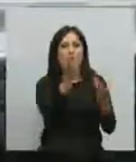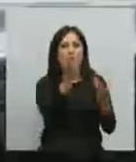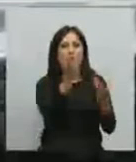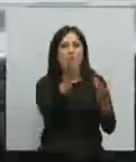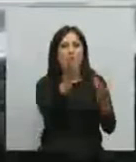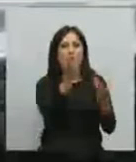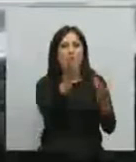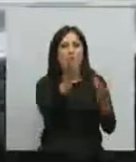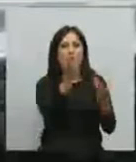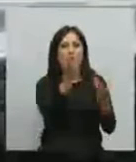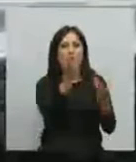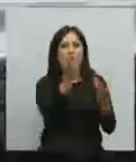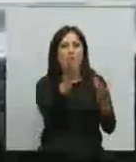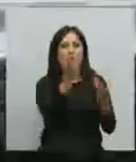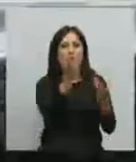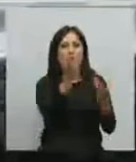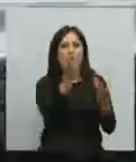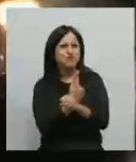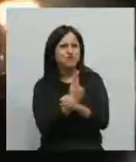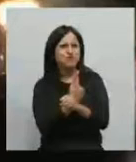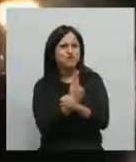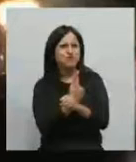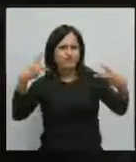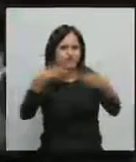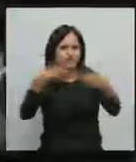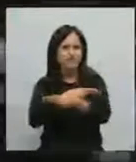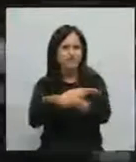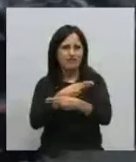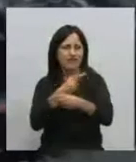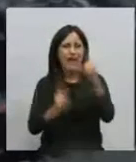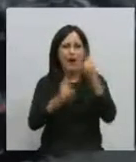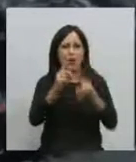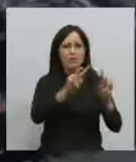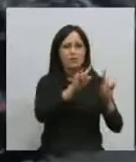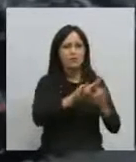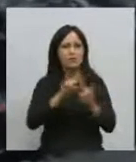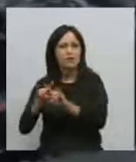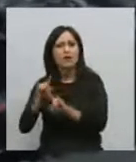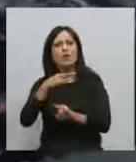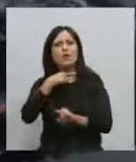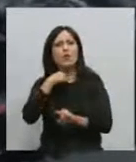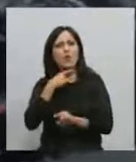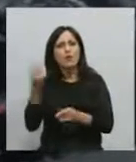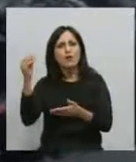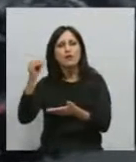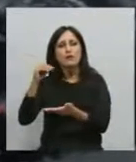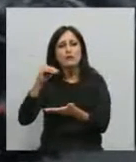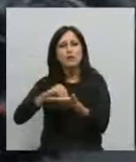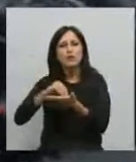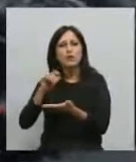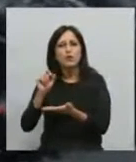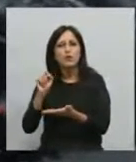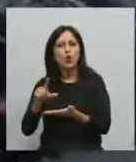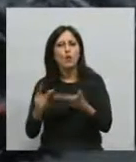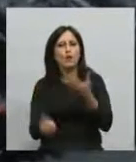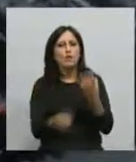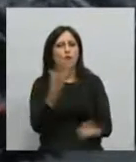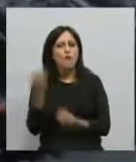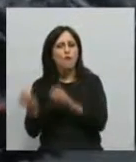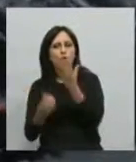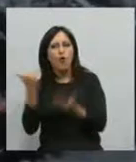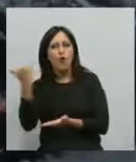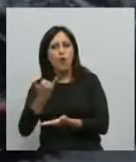jose agustin a la redacción de todo jujuy puntocom de algunas unidades algunos taxis que fueron agredidos con piedras y demás